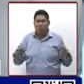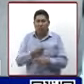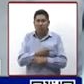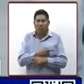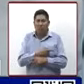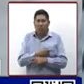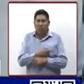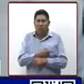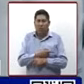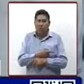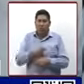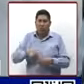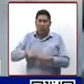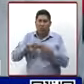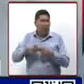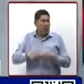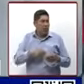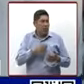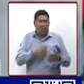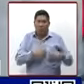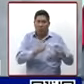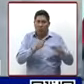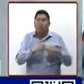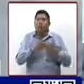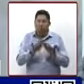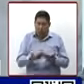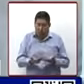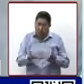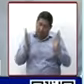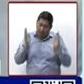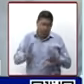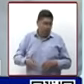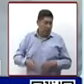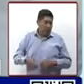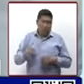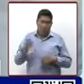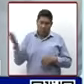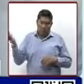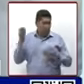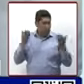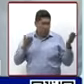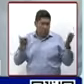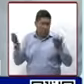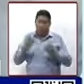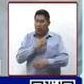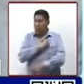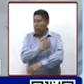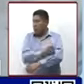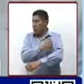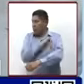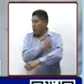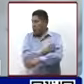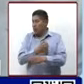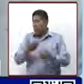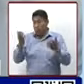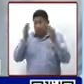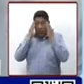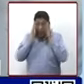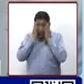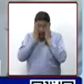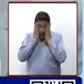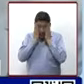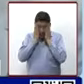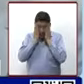de un desconocimiento del procedimiento constitucional de parte de estas autoridades, y justamente ello, lamentablemente,